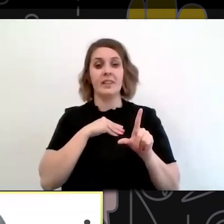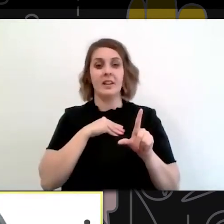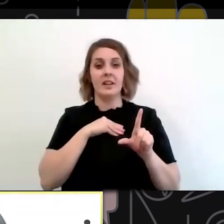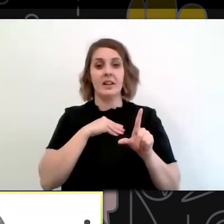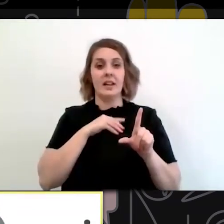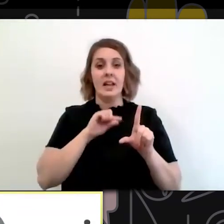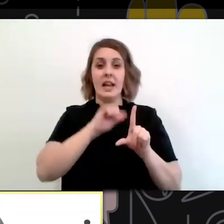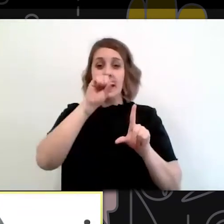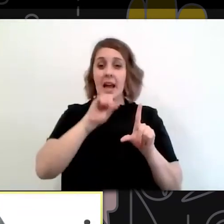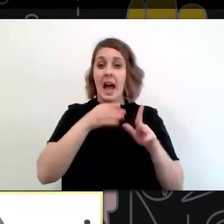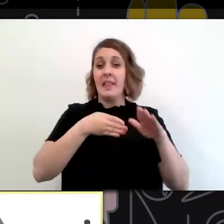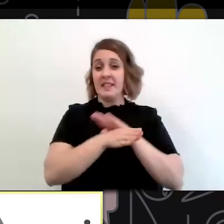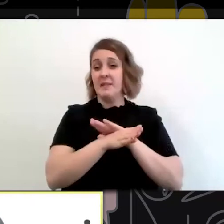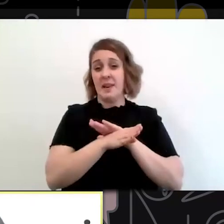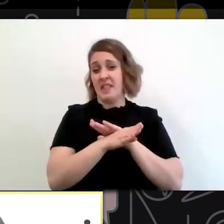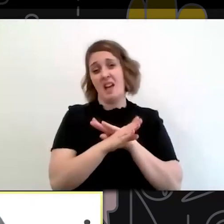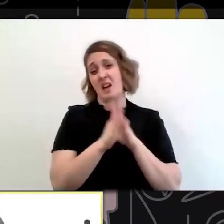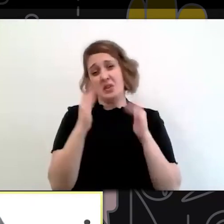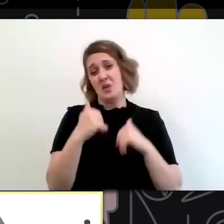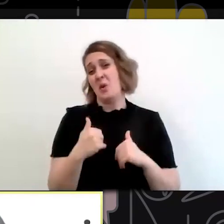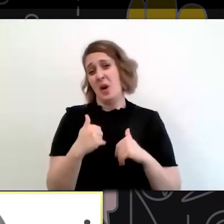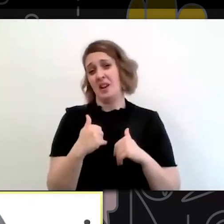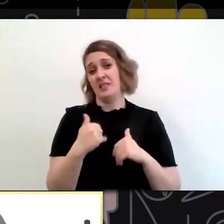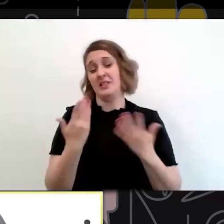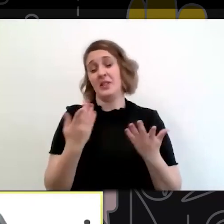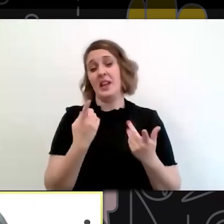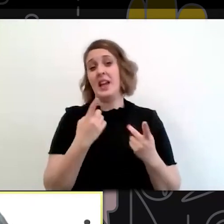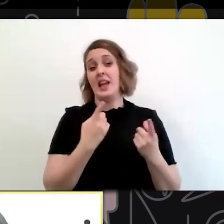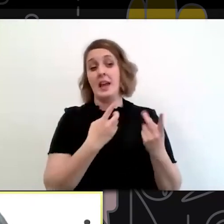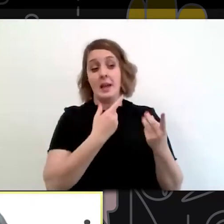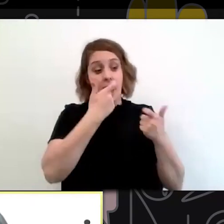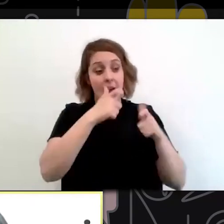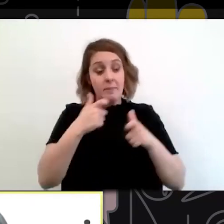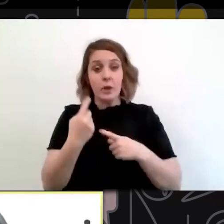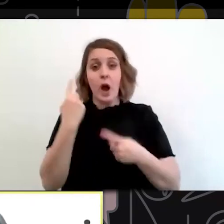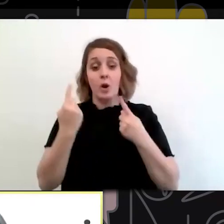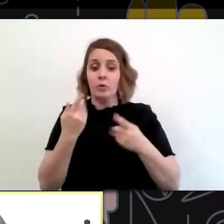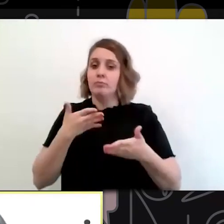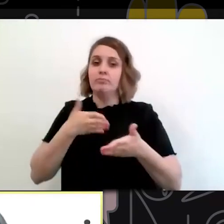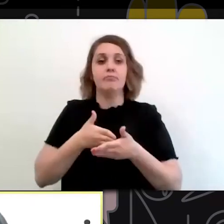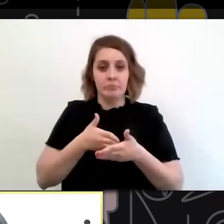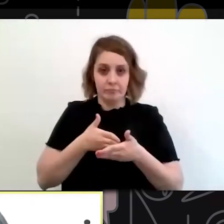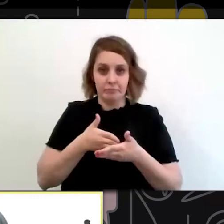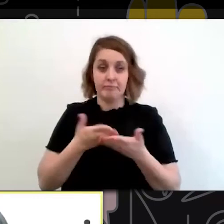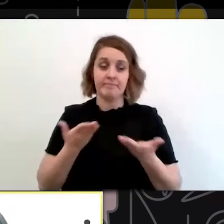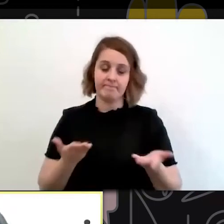líneas de accesibilidad y hay algunas cuestiones a las que no podemos acceder, pero en general son